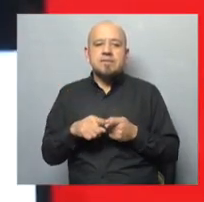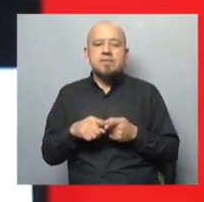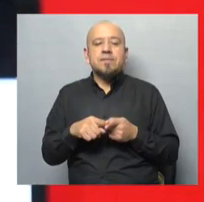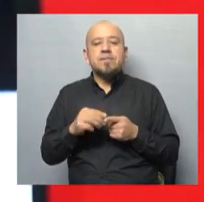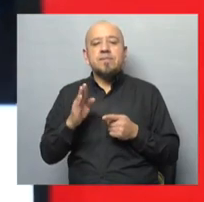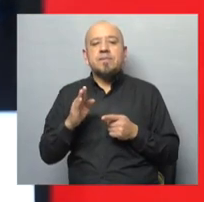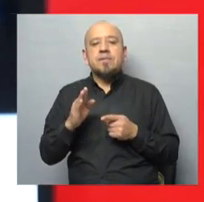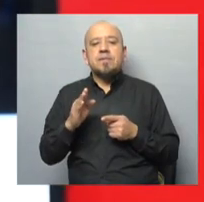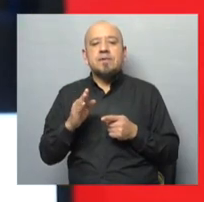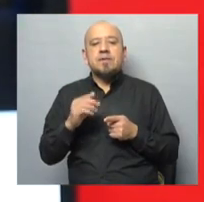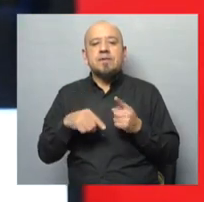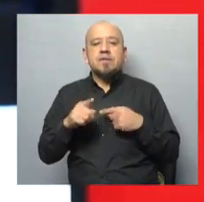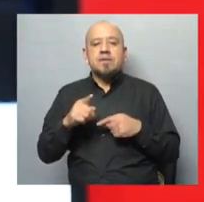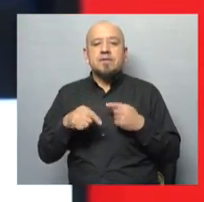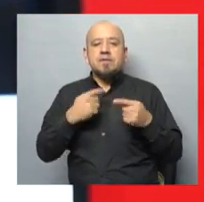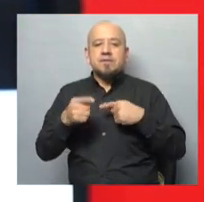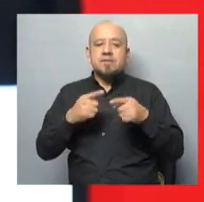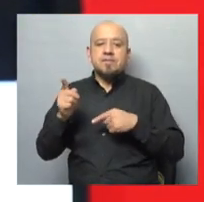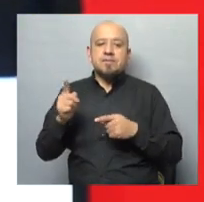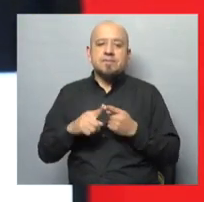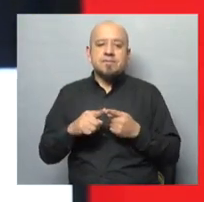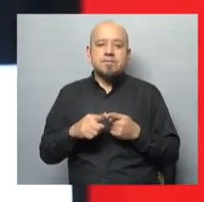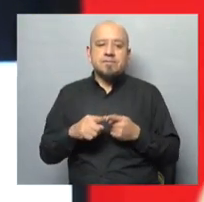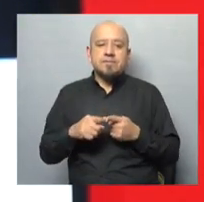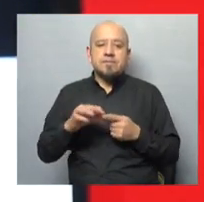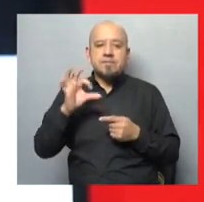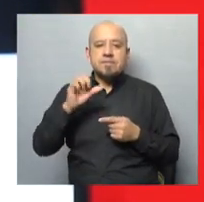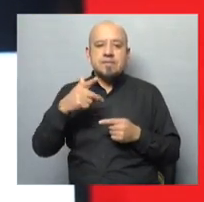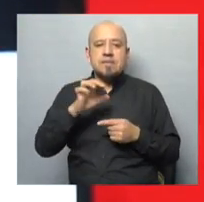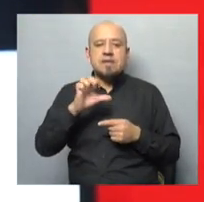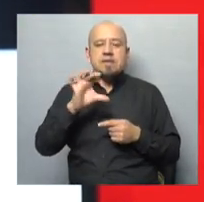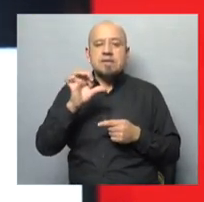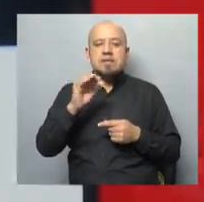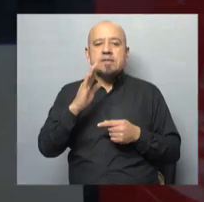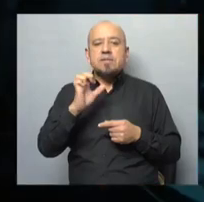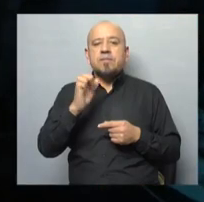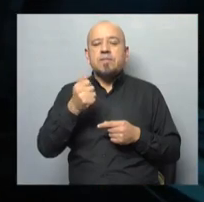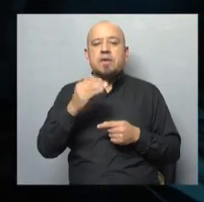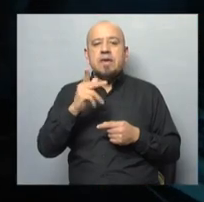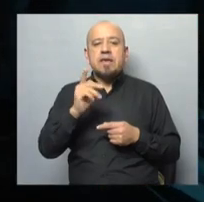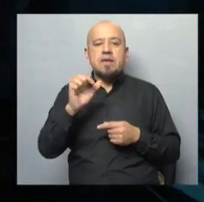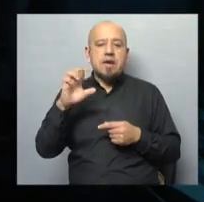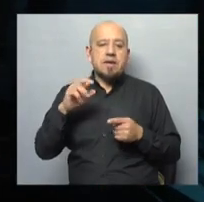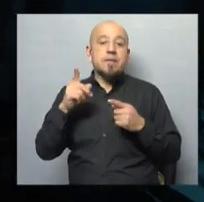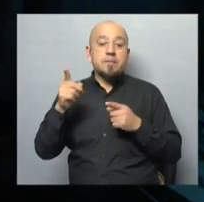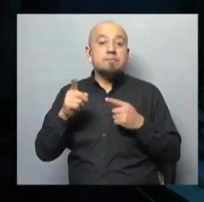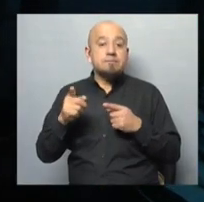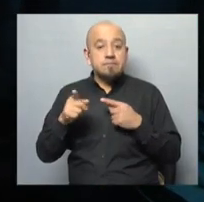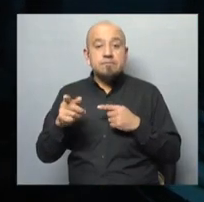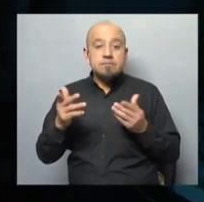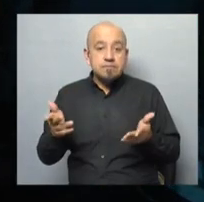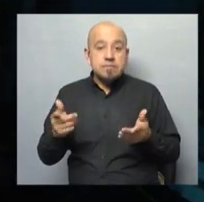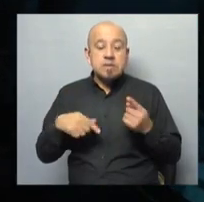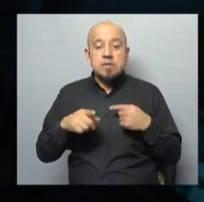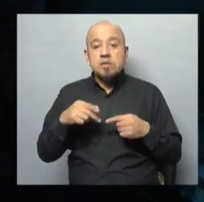guillermo deja se sigue diciendo no no no no me gustaría hacer me voy claro si capaz que nunca dices nunca nunca se